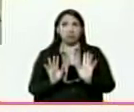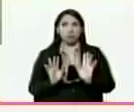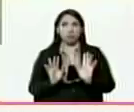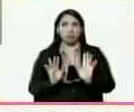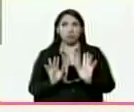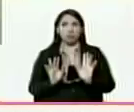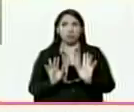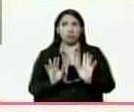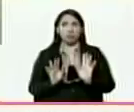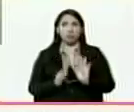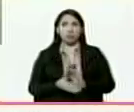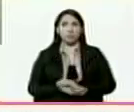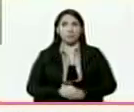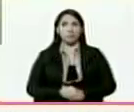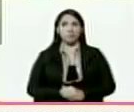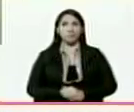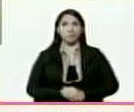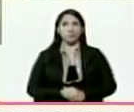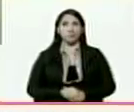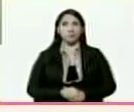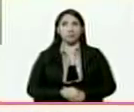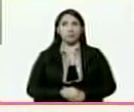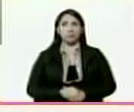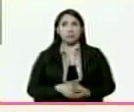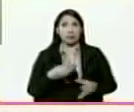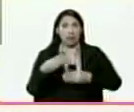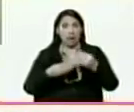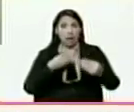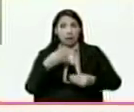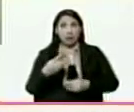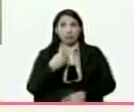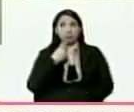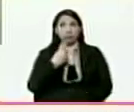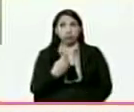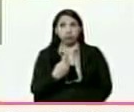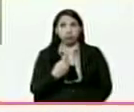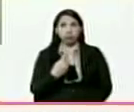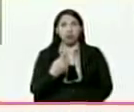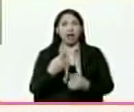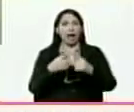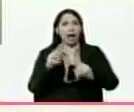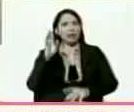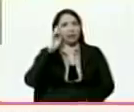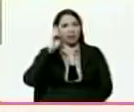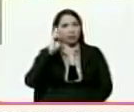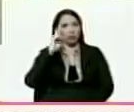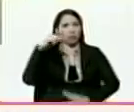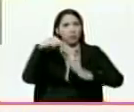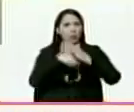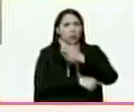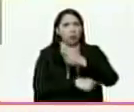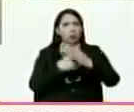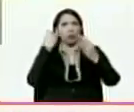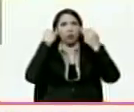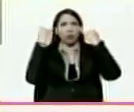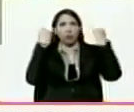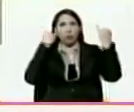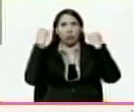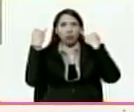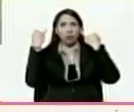haces referencia, hay razones profundamente ideológicas y políticas